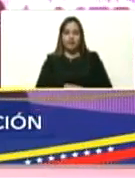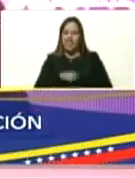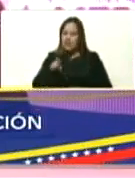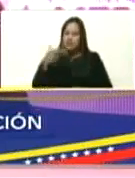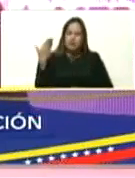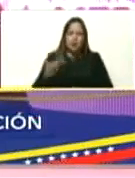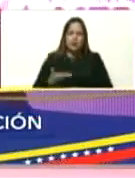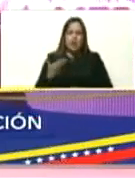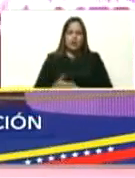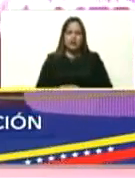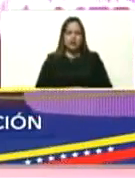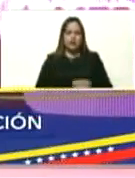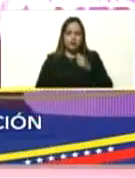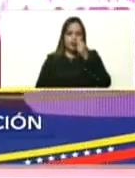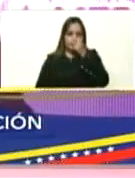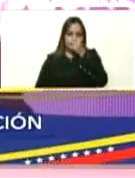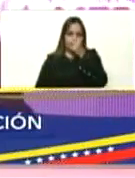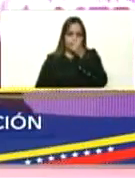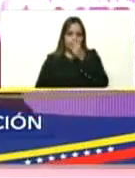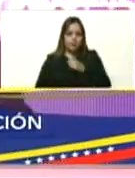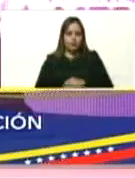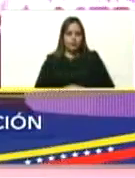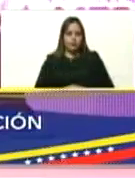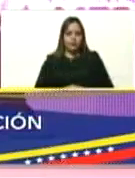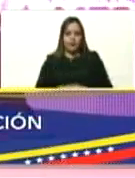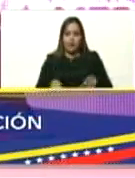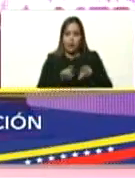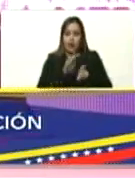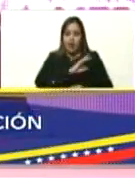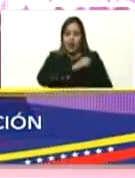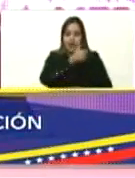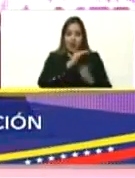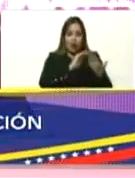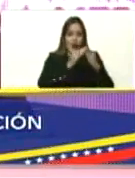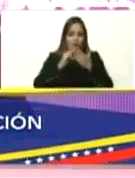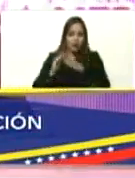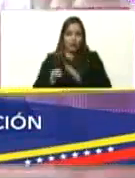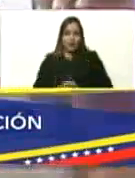fundamental. Igualmente las jefas de comunidad,